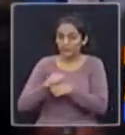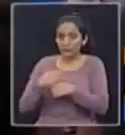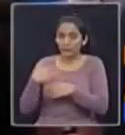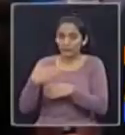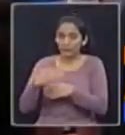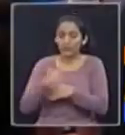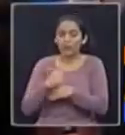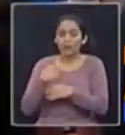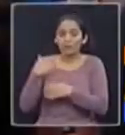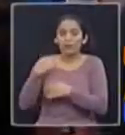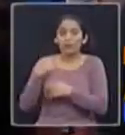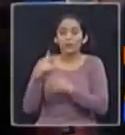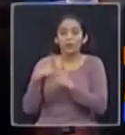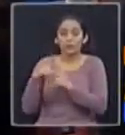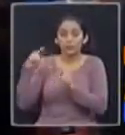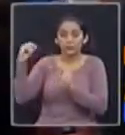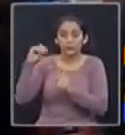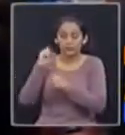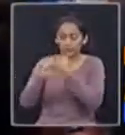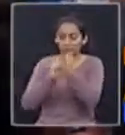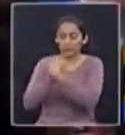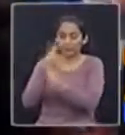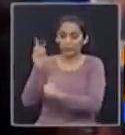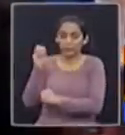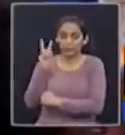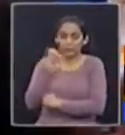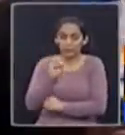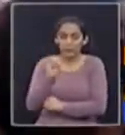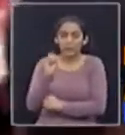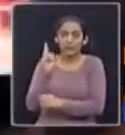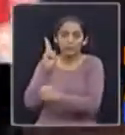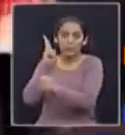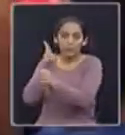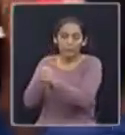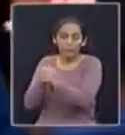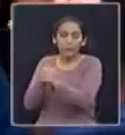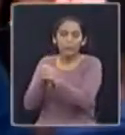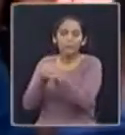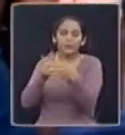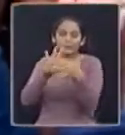a los Juegos Olímpicos de Tokio 2020. Diego Flores, Más Deportes.